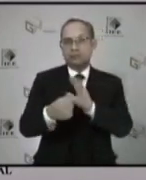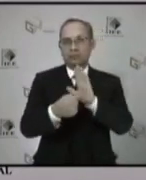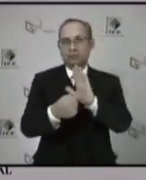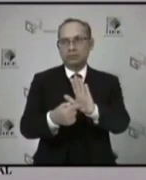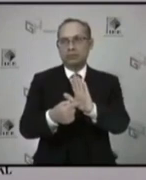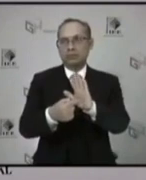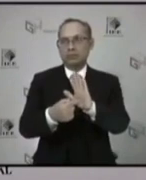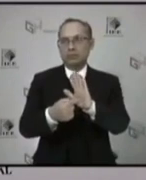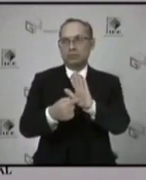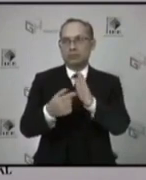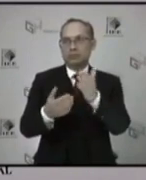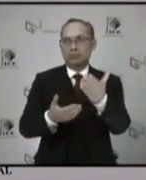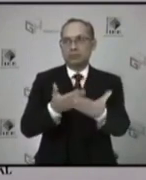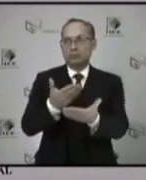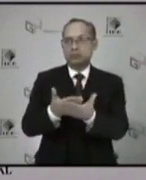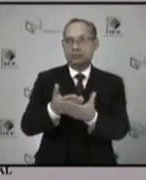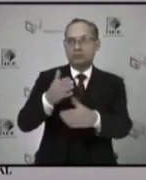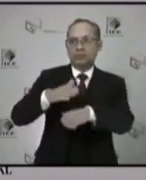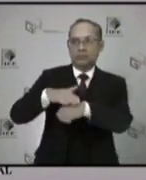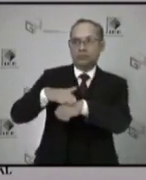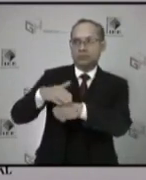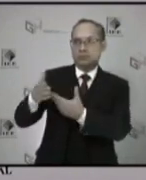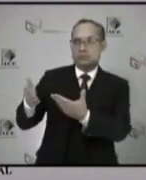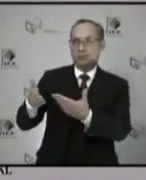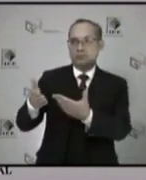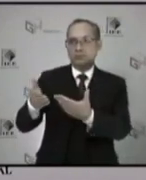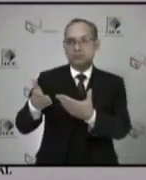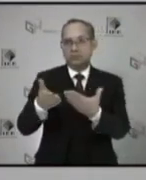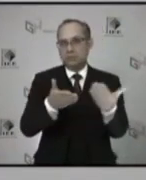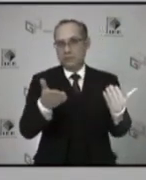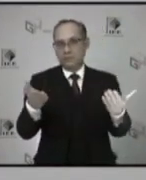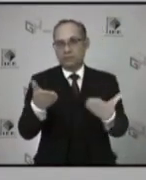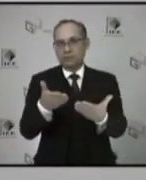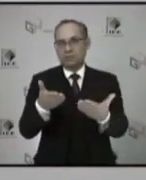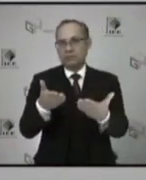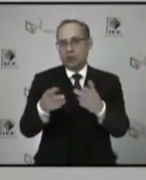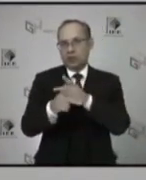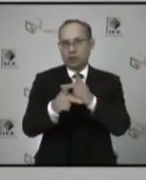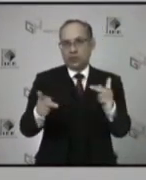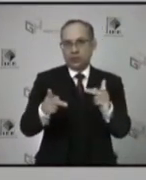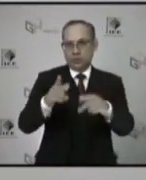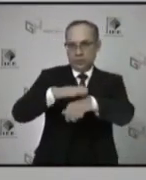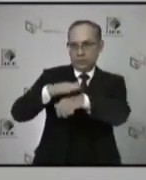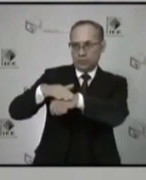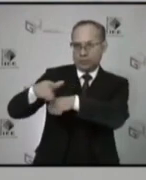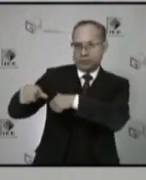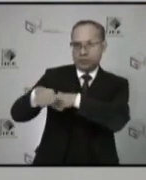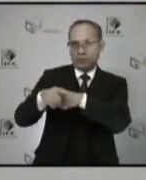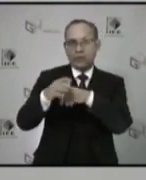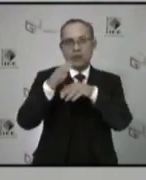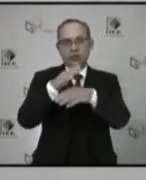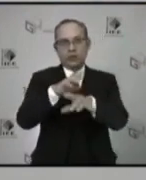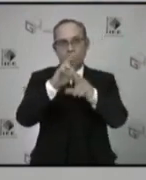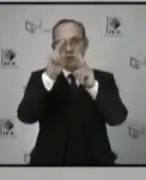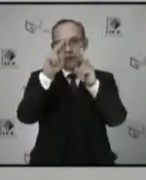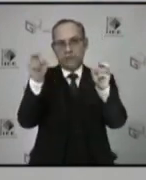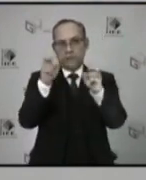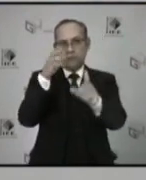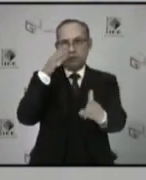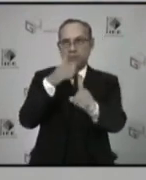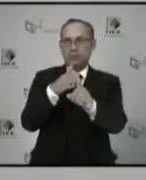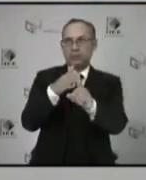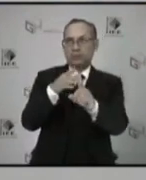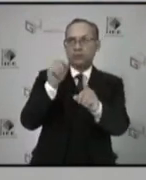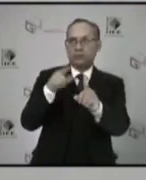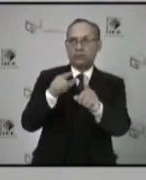esto. Candidato, amo a mi estado demasiado. Gracias. A usted y a todos a que se mantengan en el tema de salud. La palabra, conforme pidan la